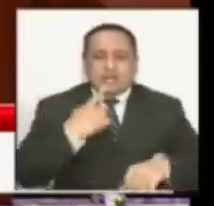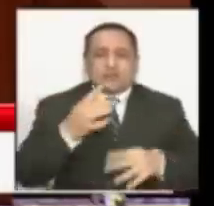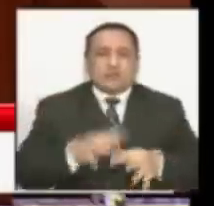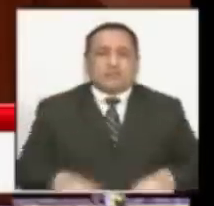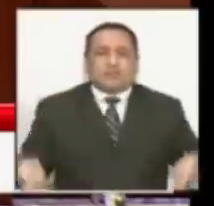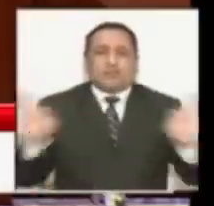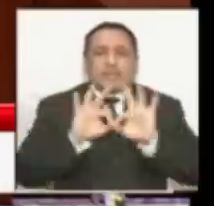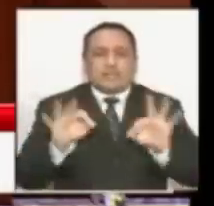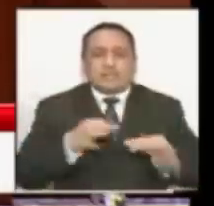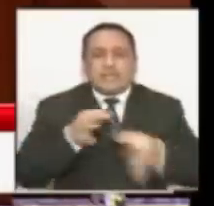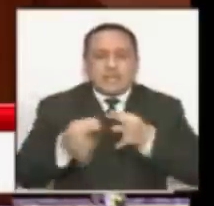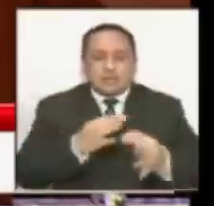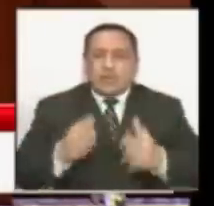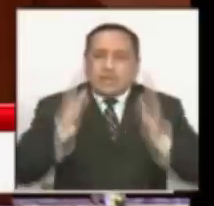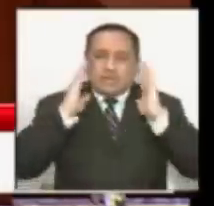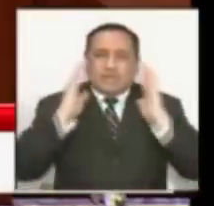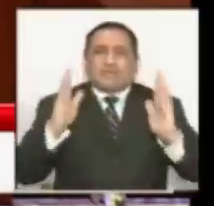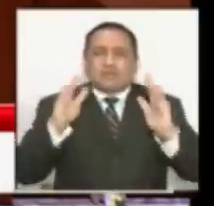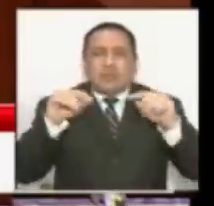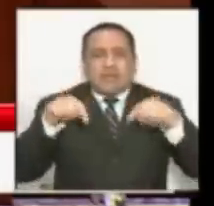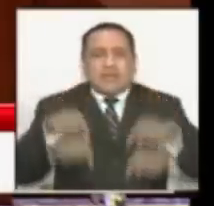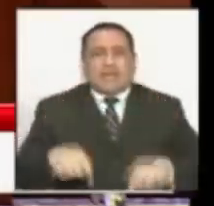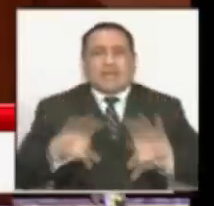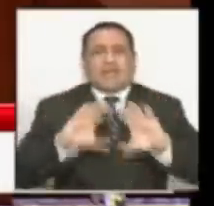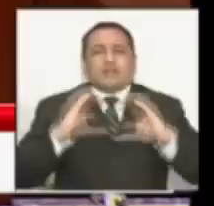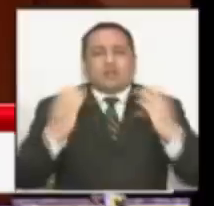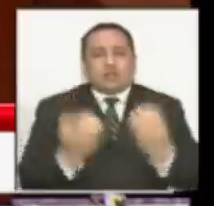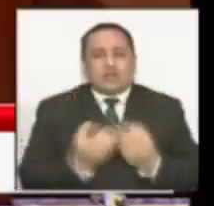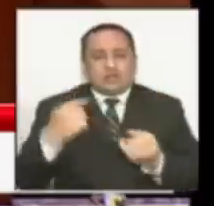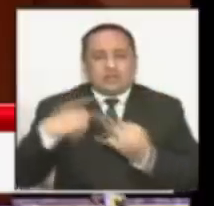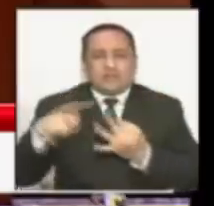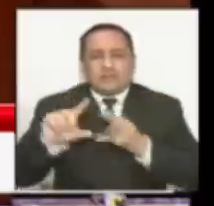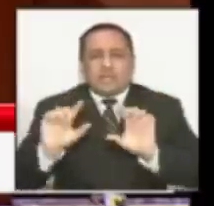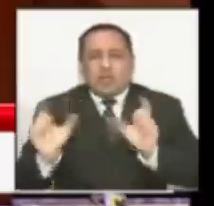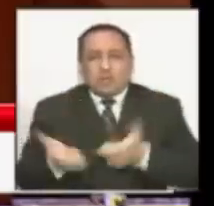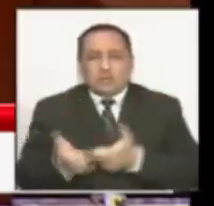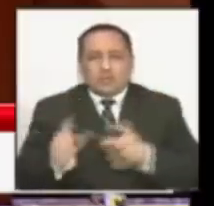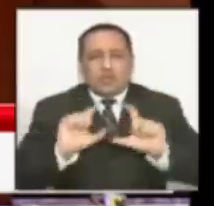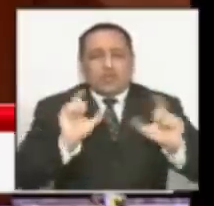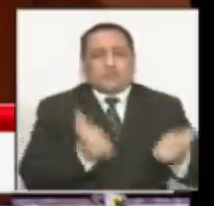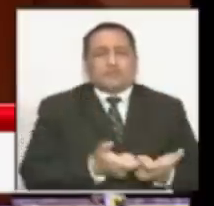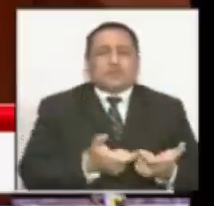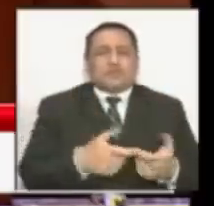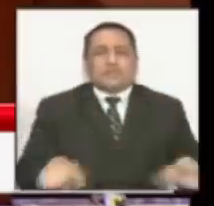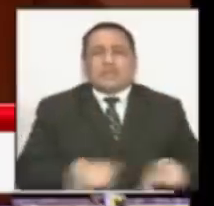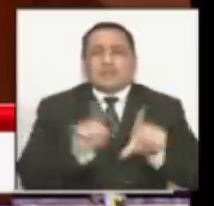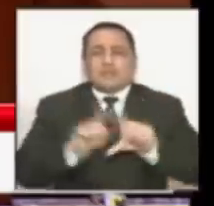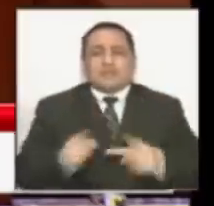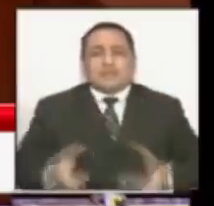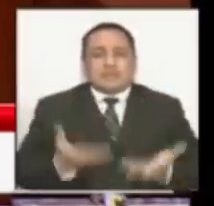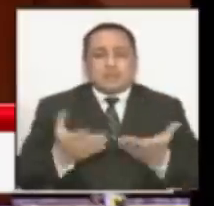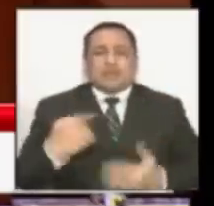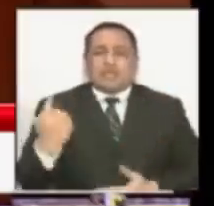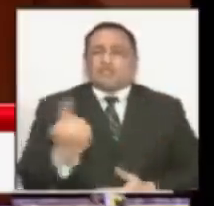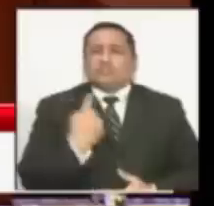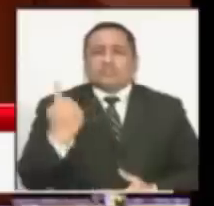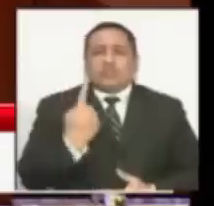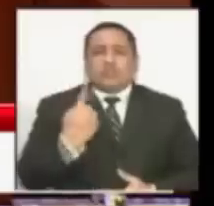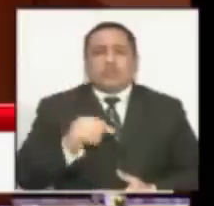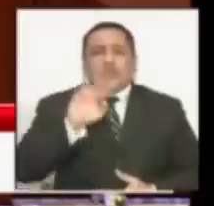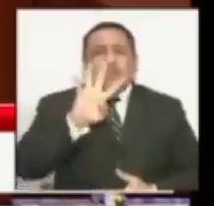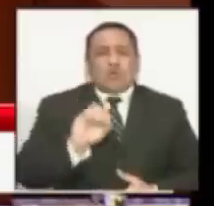clave, y aquí lo hemos escuchado en el Congreso y en diferentes comisiones, hemos escuchado que solo